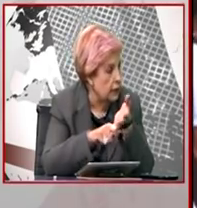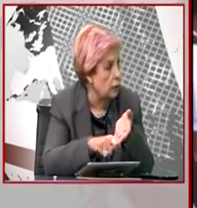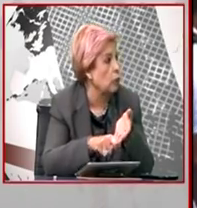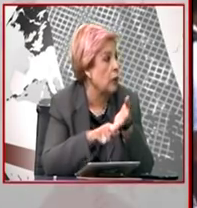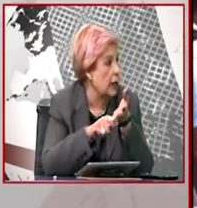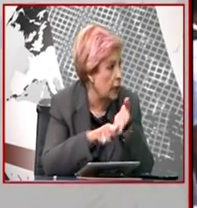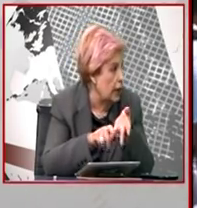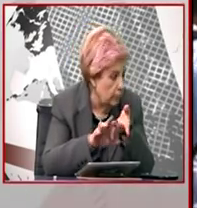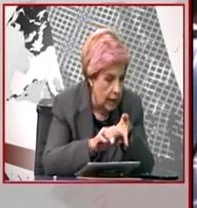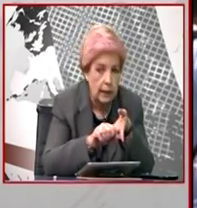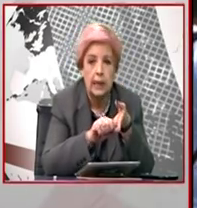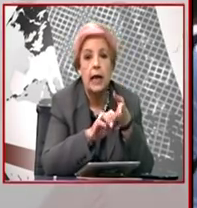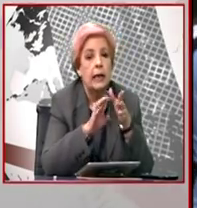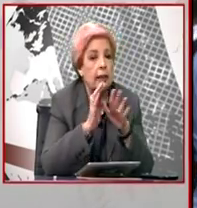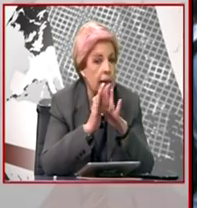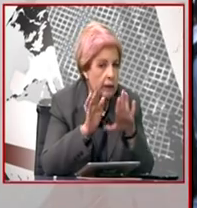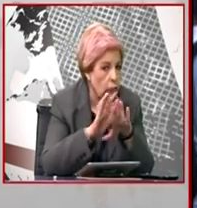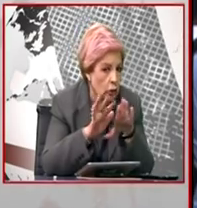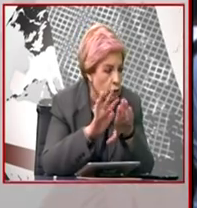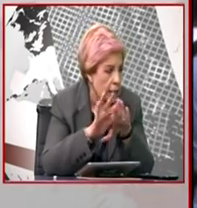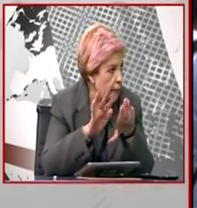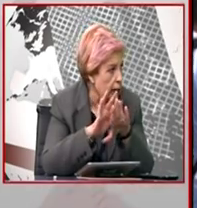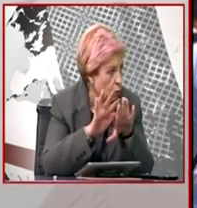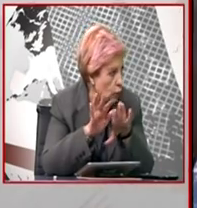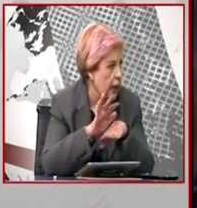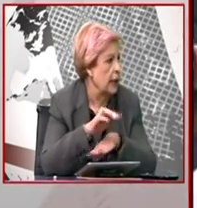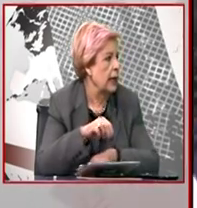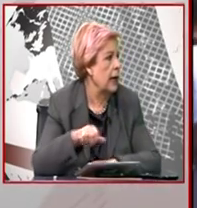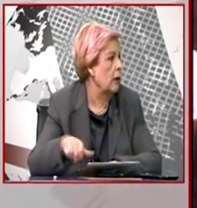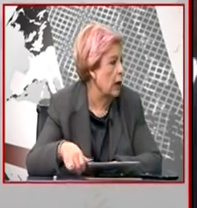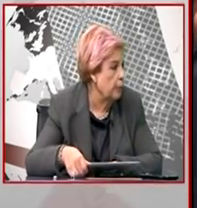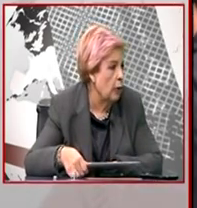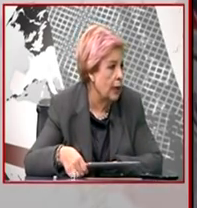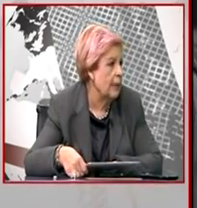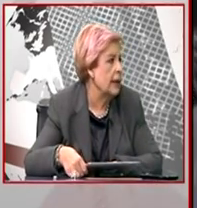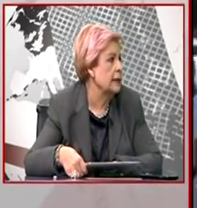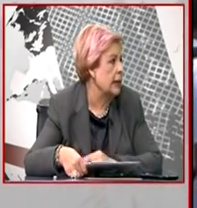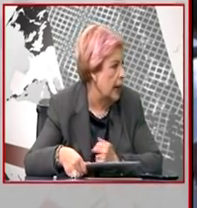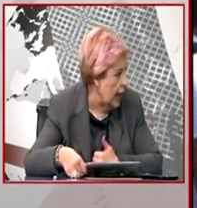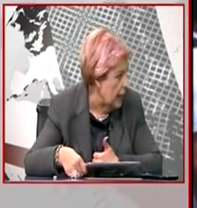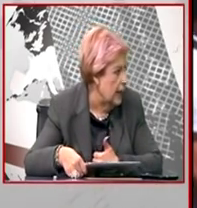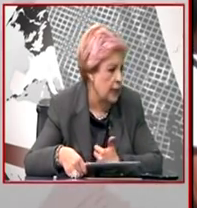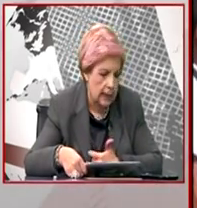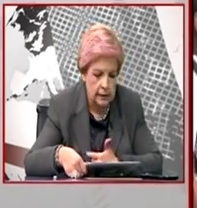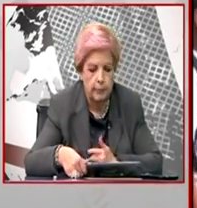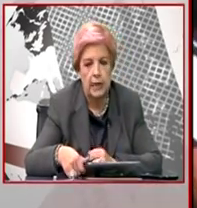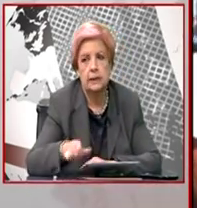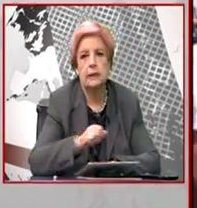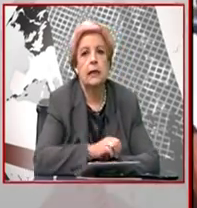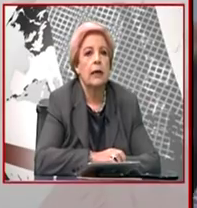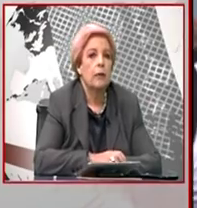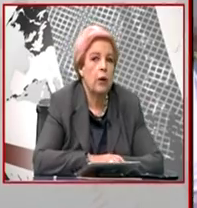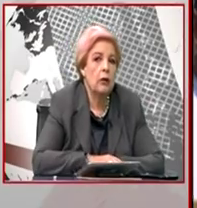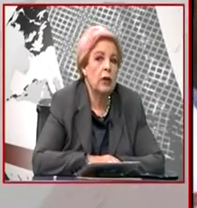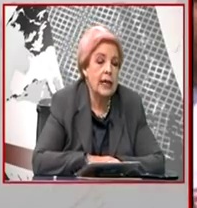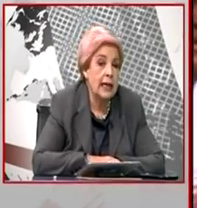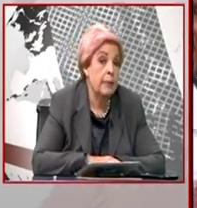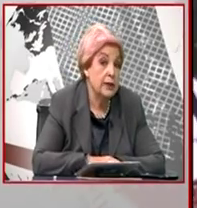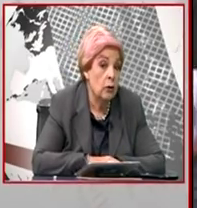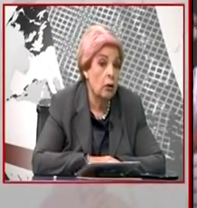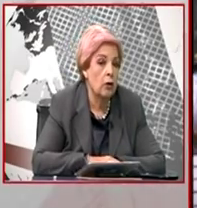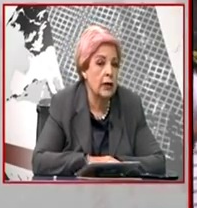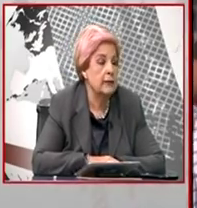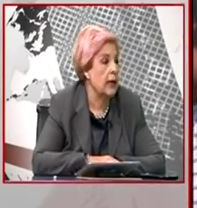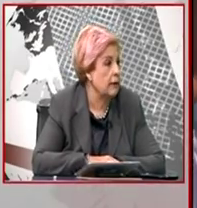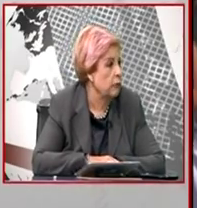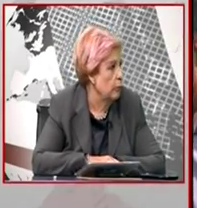escritura y aritmética esto no se habla nunca el problema es la lana y las plazas bueno y qué